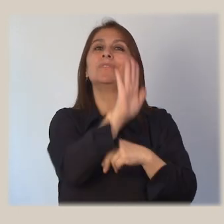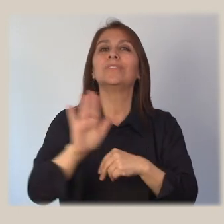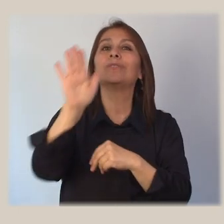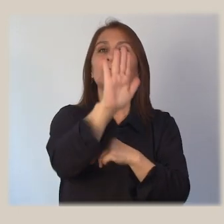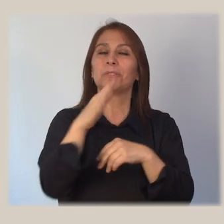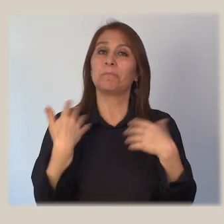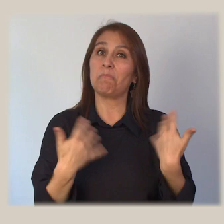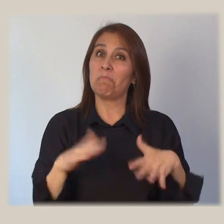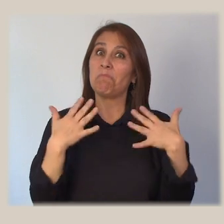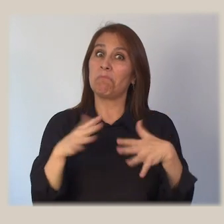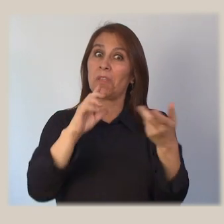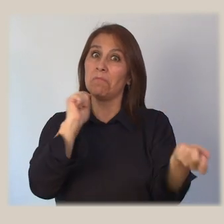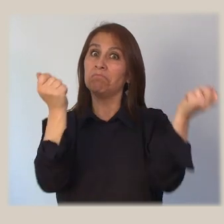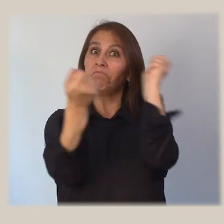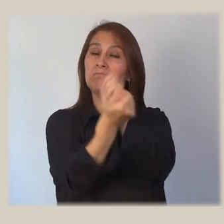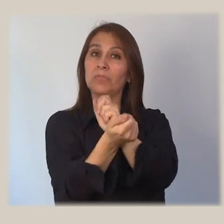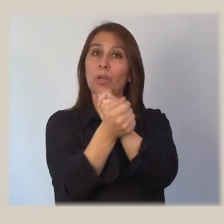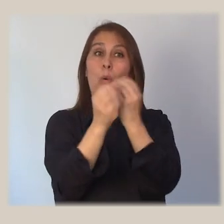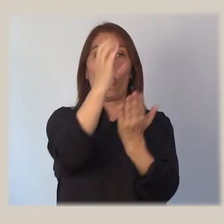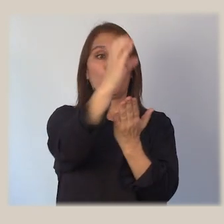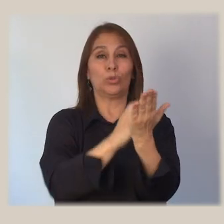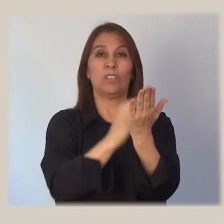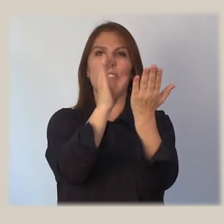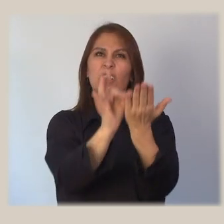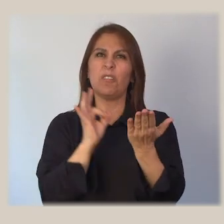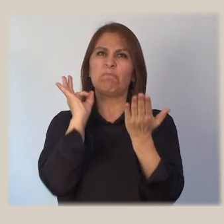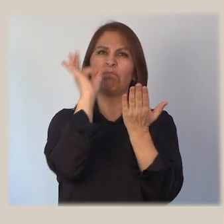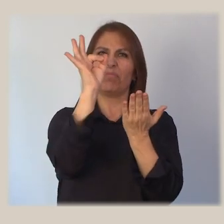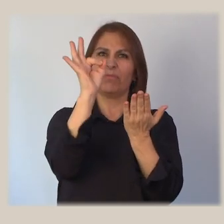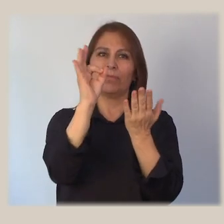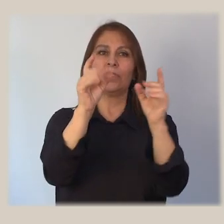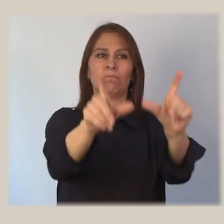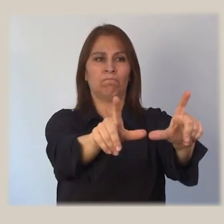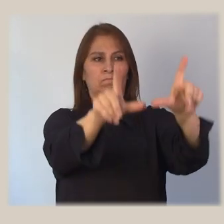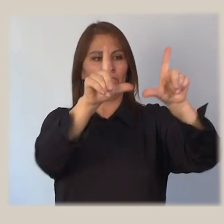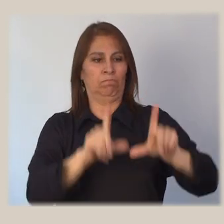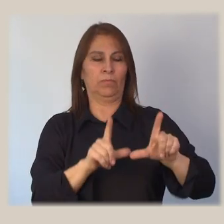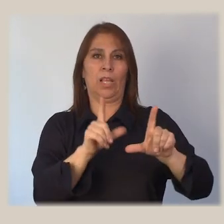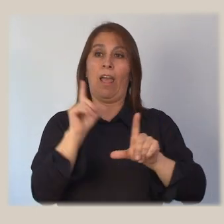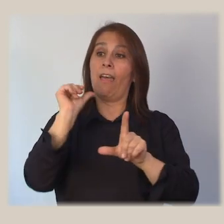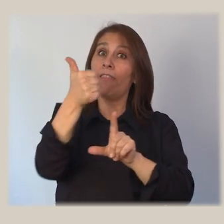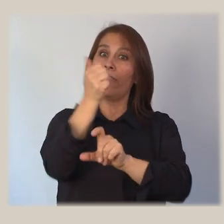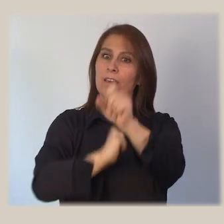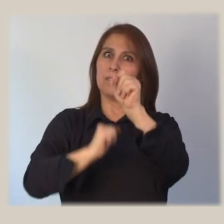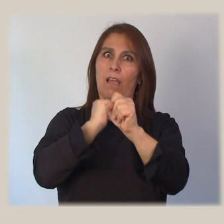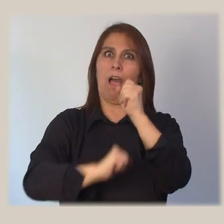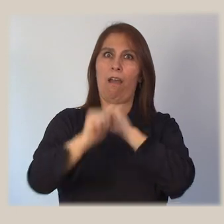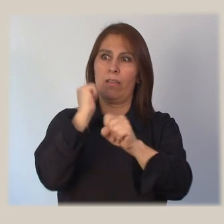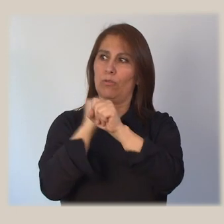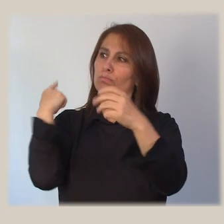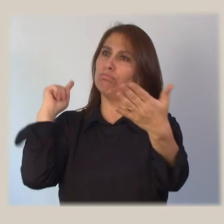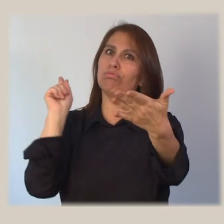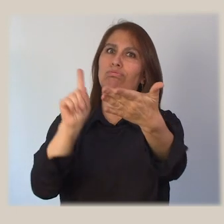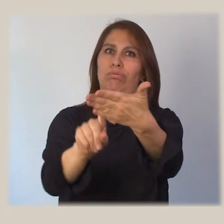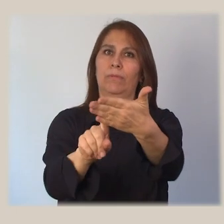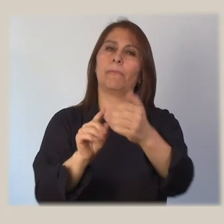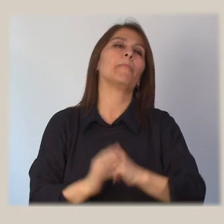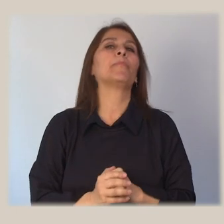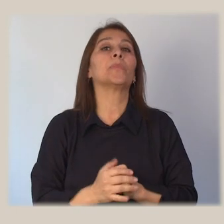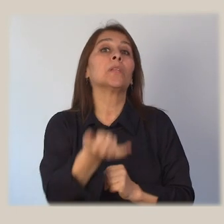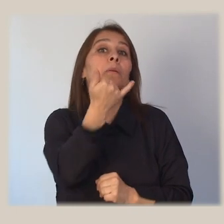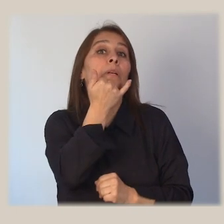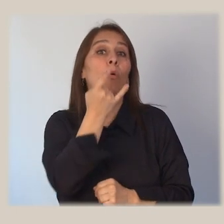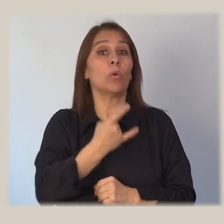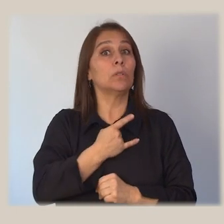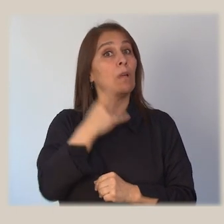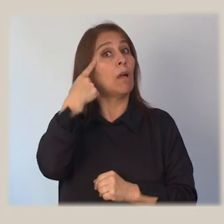Ministerio de Educación Nacional, lo que se traduce en la certificación de alta calidad por 10 años. Sumado a los importantes logros,